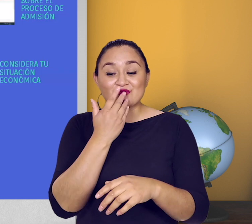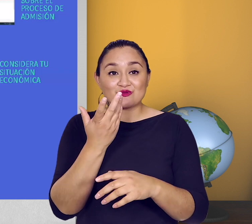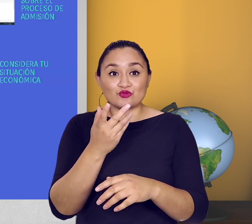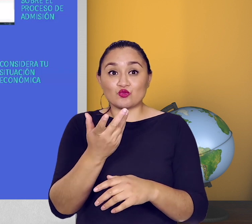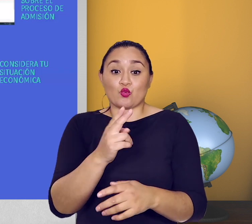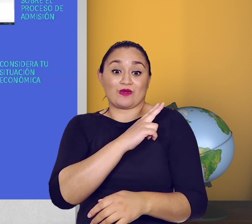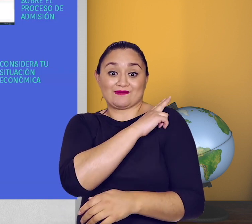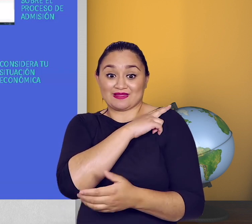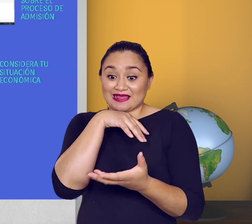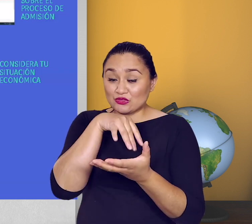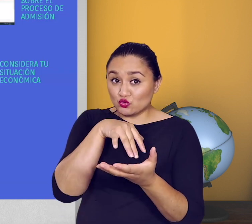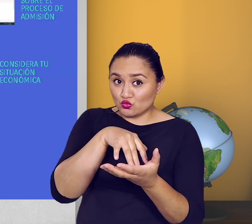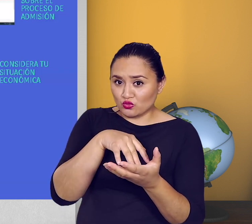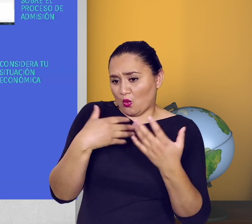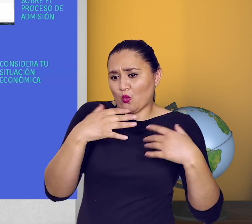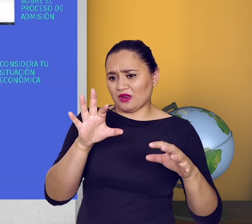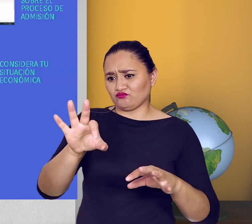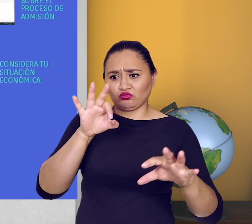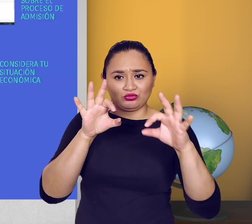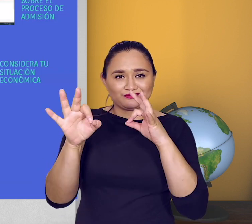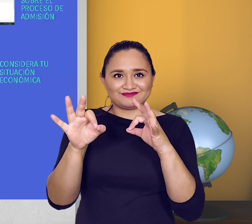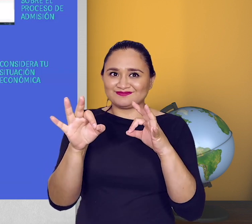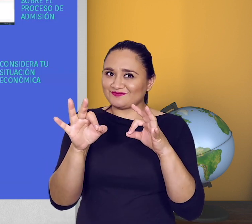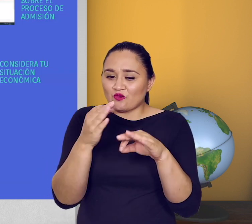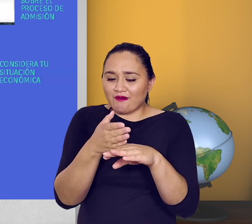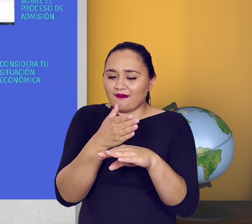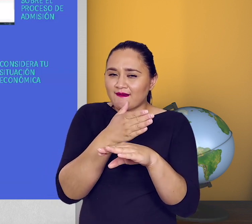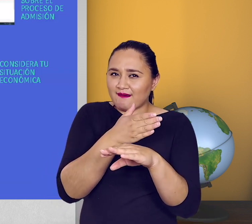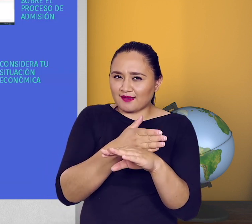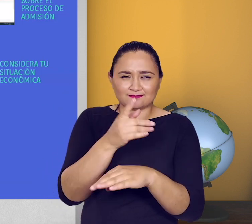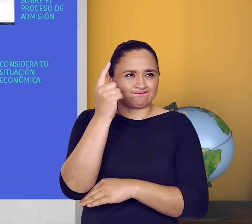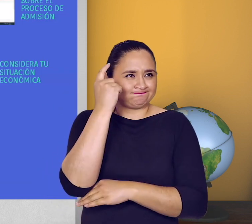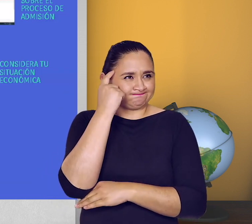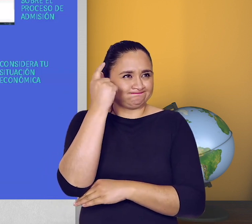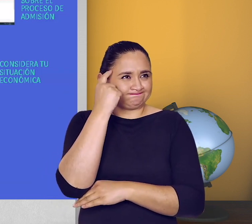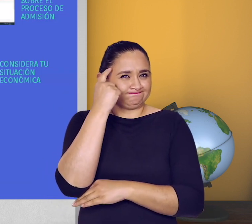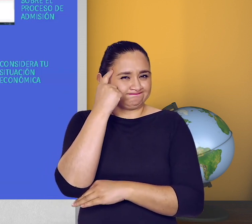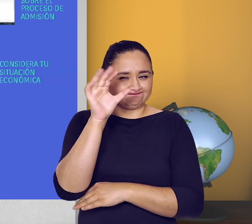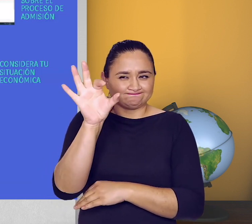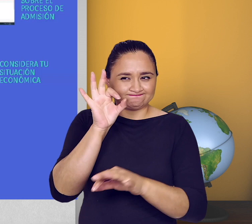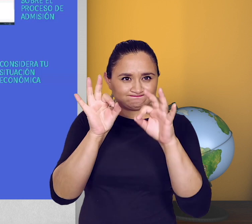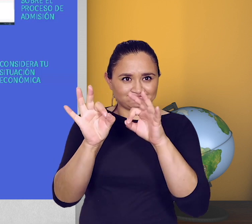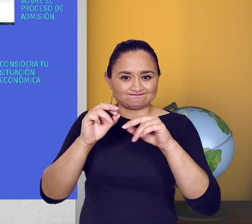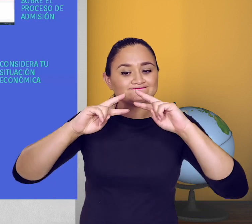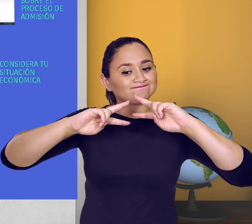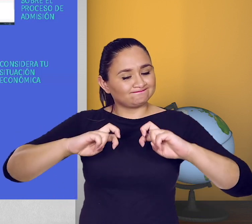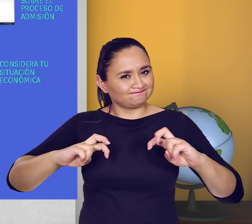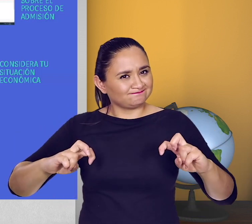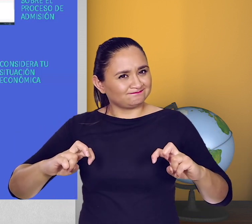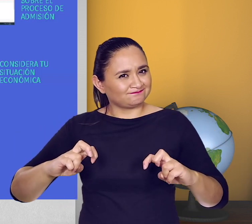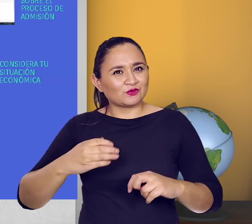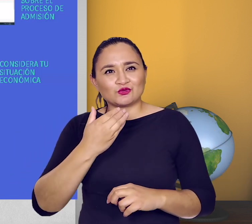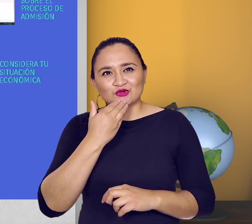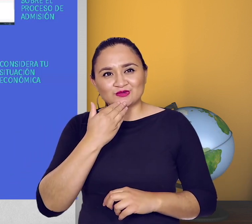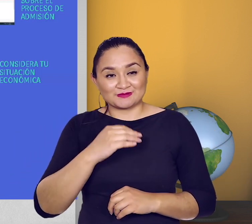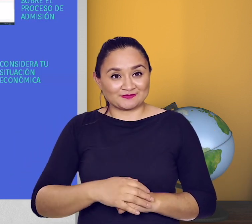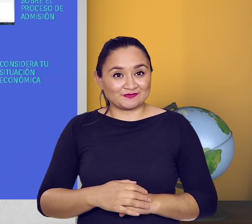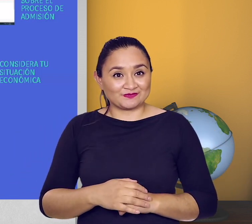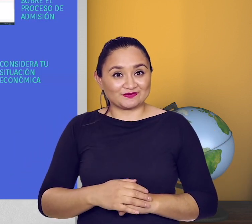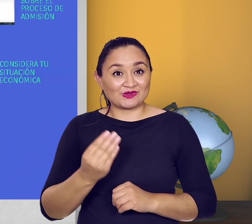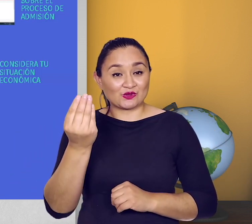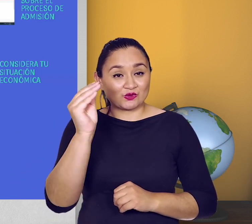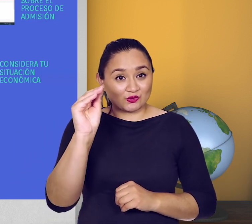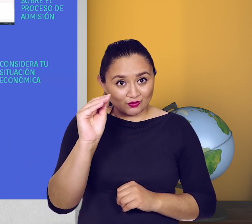debe hacer un estudiante para elegir una carrera profesional los adolescentes y jóvenes deben considerar el